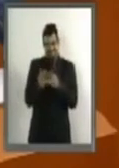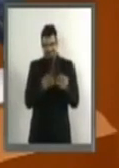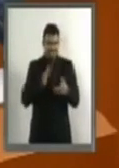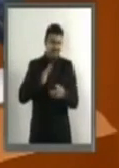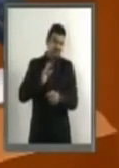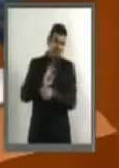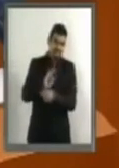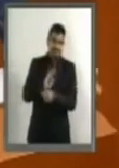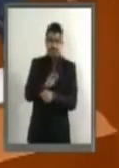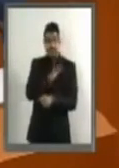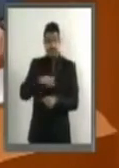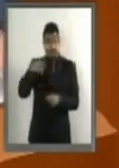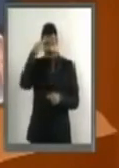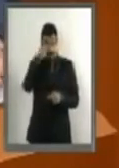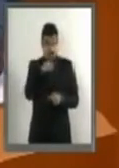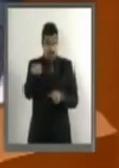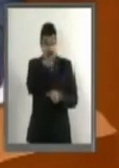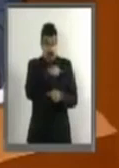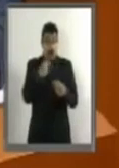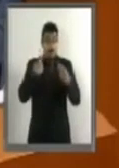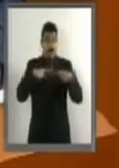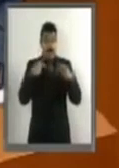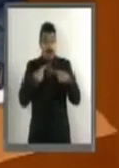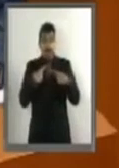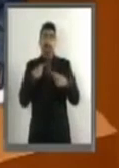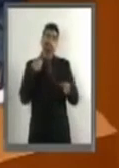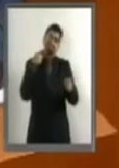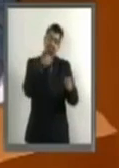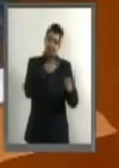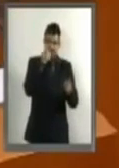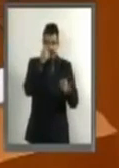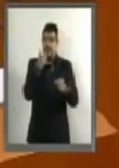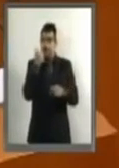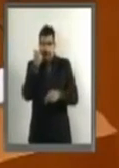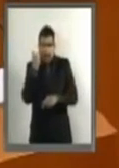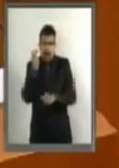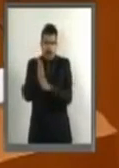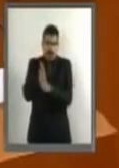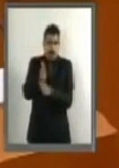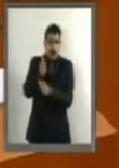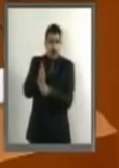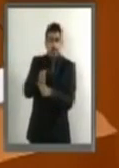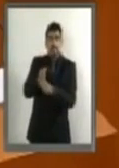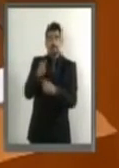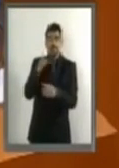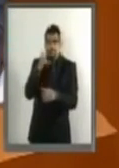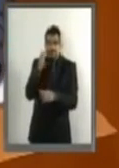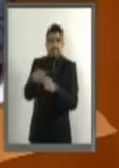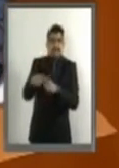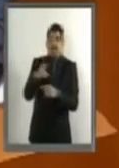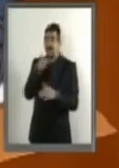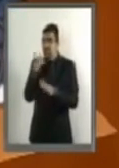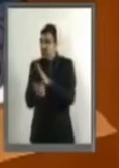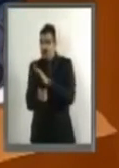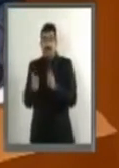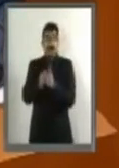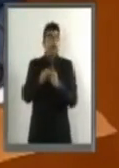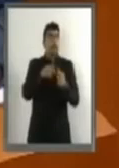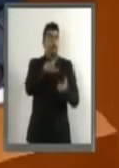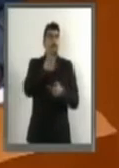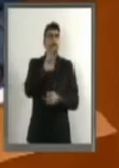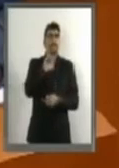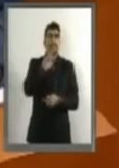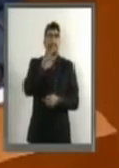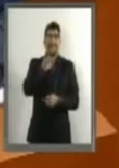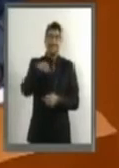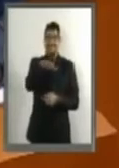lo que se busca es eficientar la función de fiscalización que desde el Congreso se realiza al gobierno